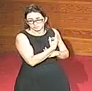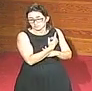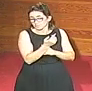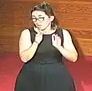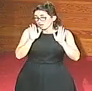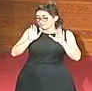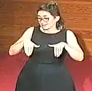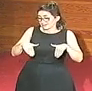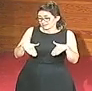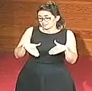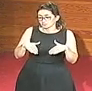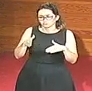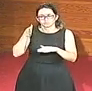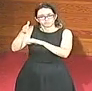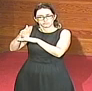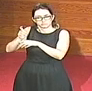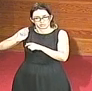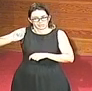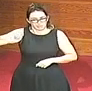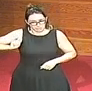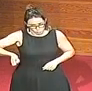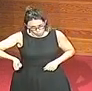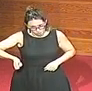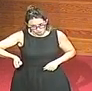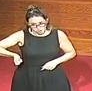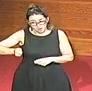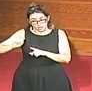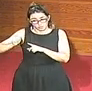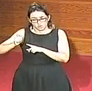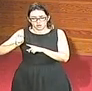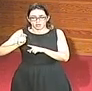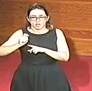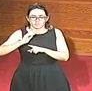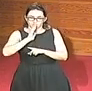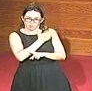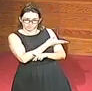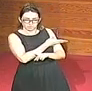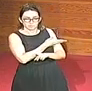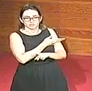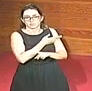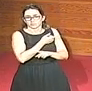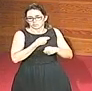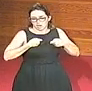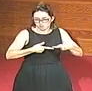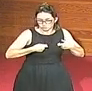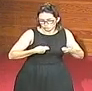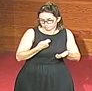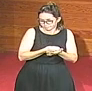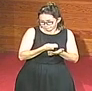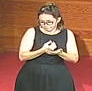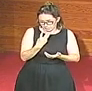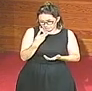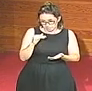recurrió a los tribunales, le han condenado. Ha tenido que pagar costas y gastos de aquel proceso, unos 30.000